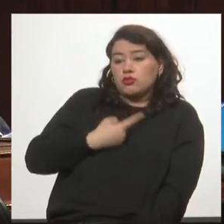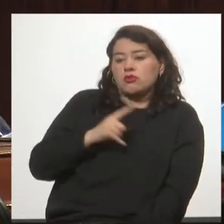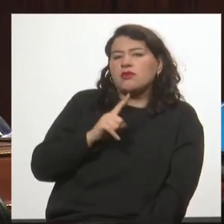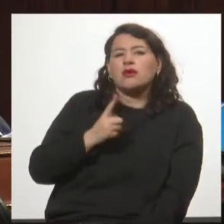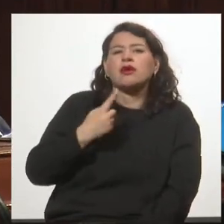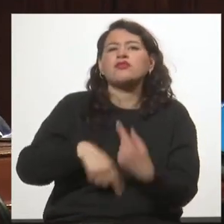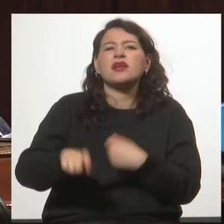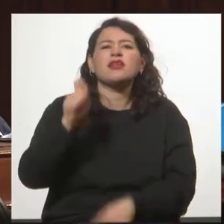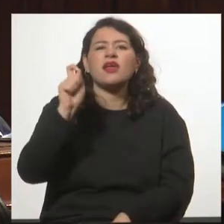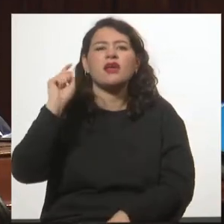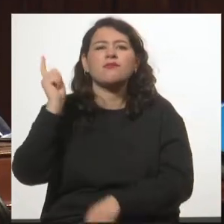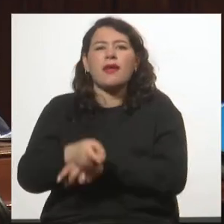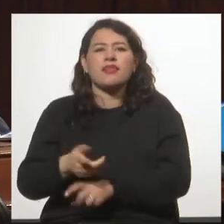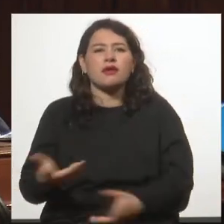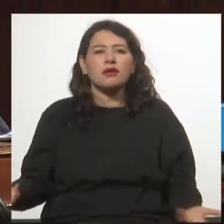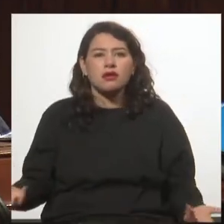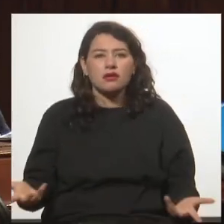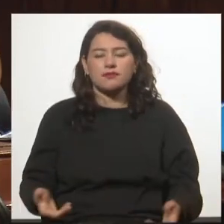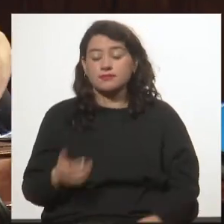pasaba